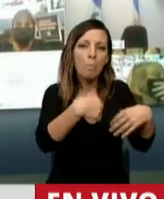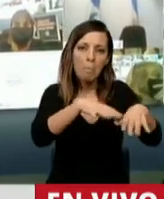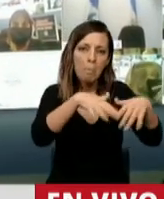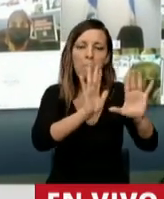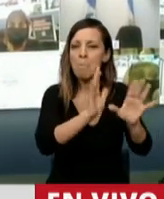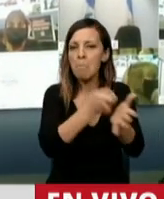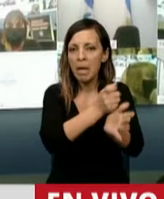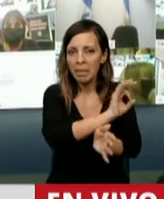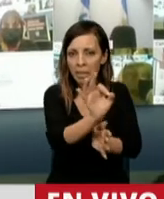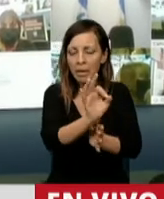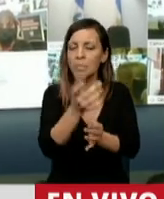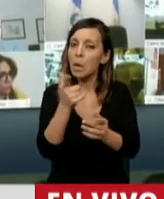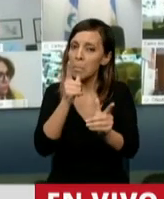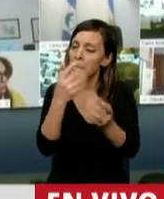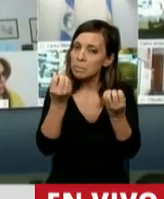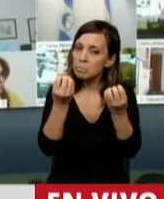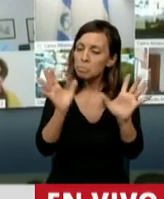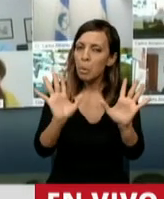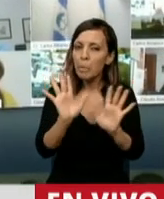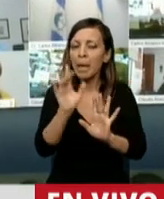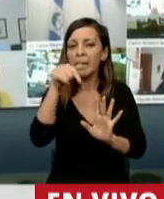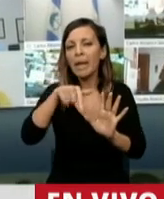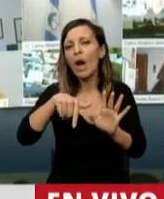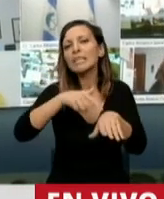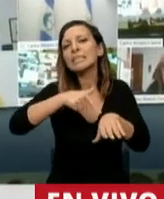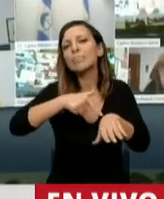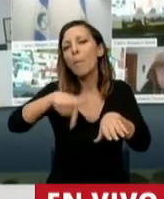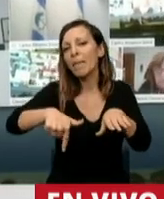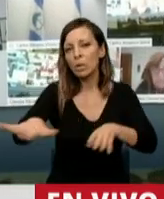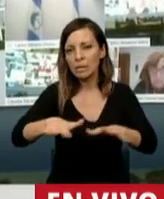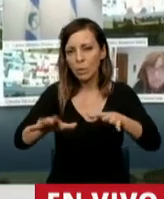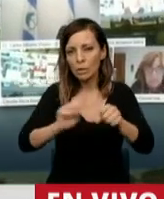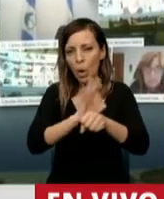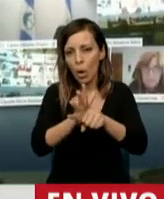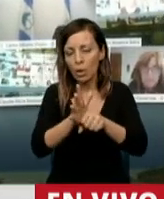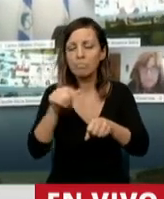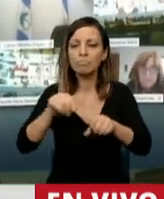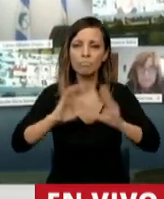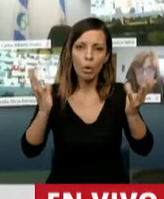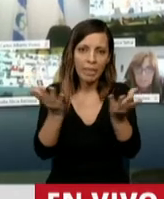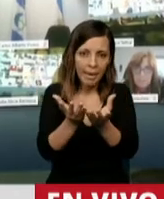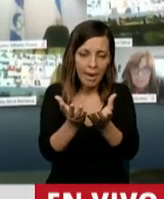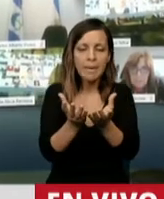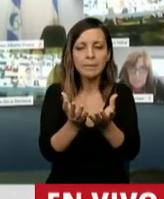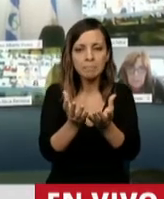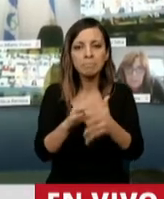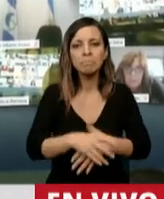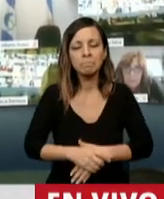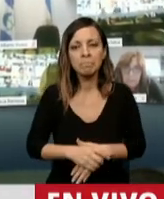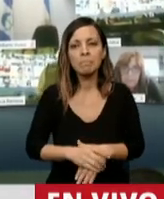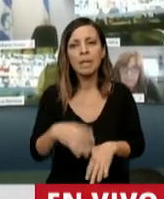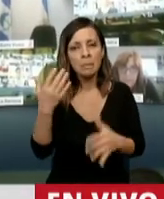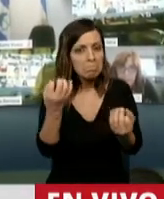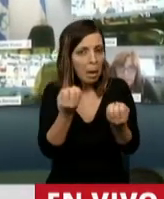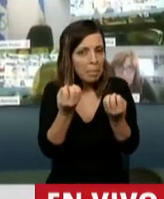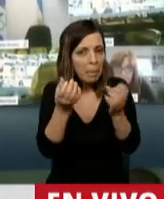Y me parece muy razonable, señor presidente, que en este contexto de cuarentena, en esta pandemia que estamos viviendo, se la ayude